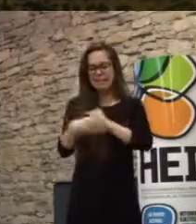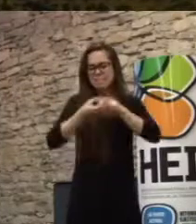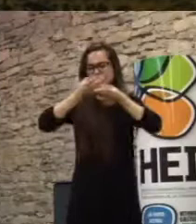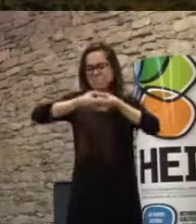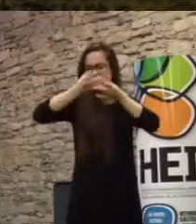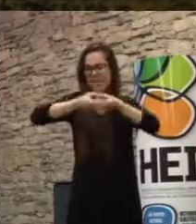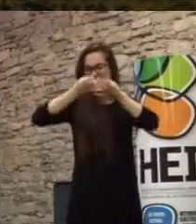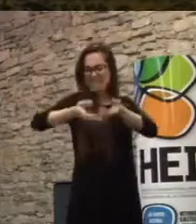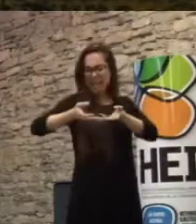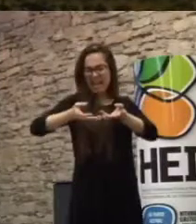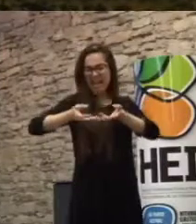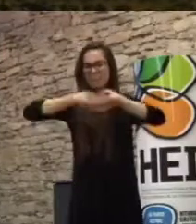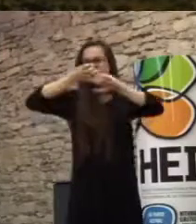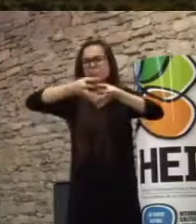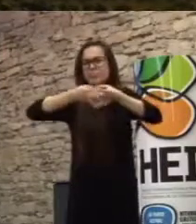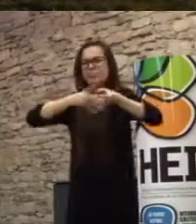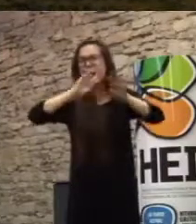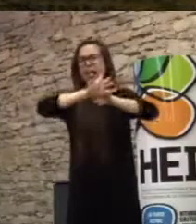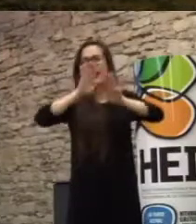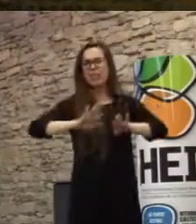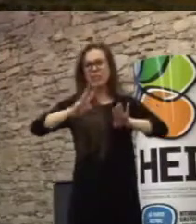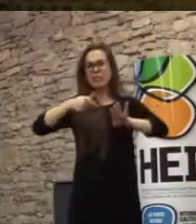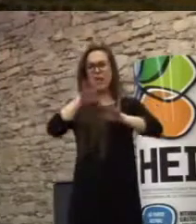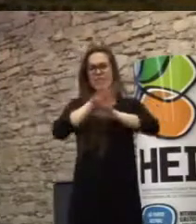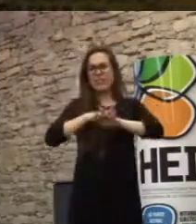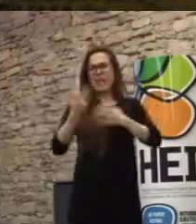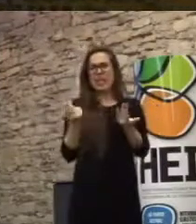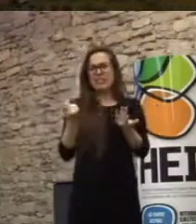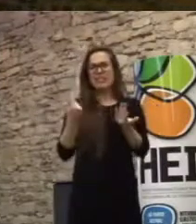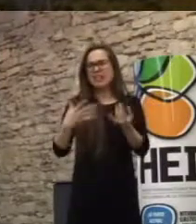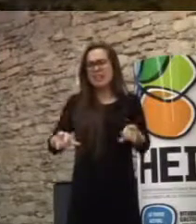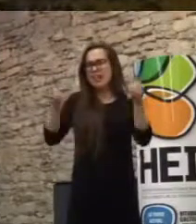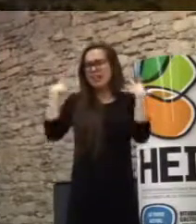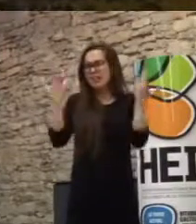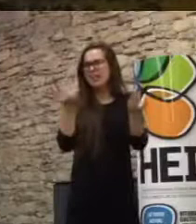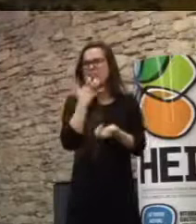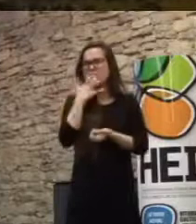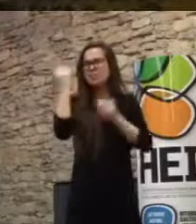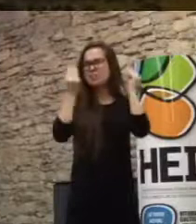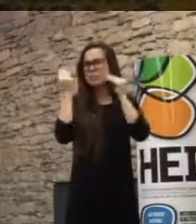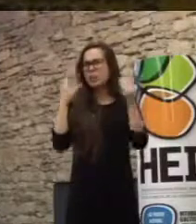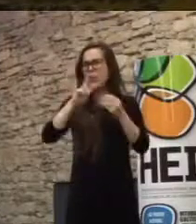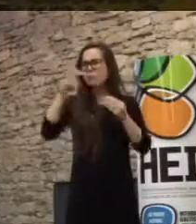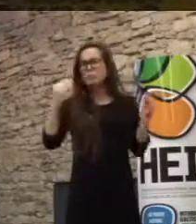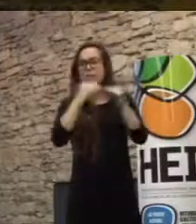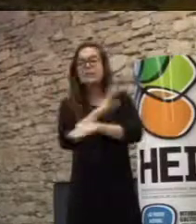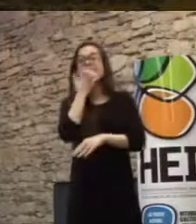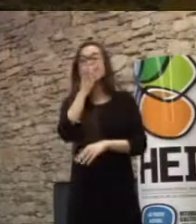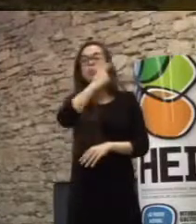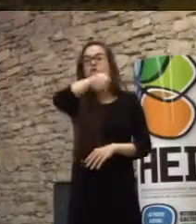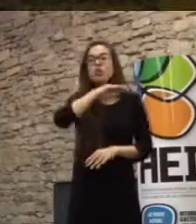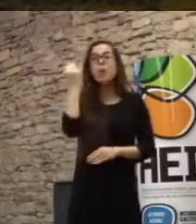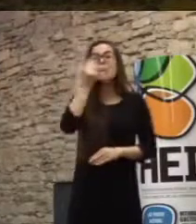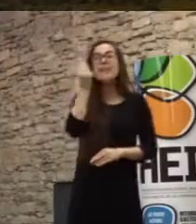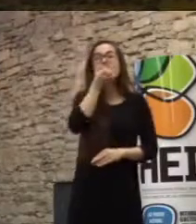literalmente su cerebro se queda ahí en cortocircuito no se entera de lo que le dices entonces si vosotros a dispensar una flor que no tiene espinas yo he dicho